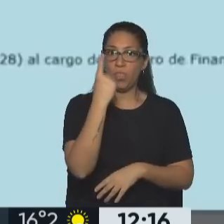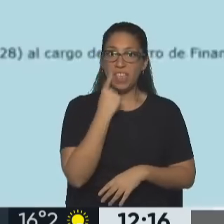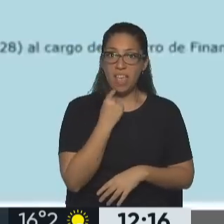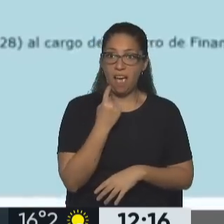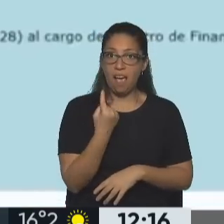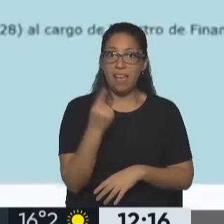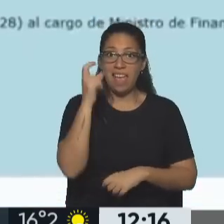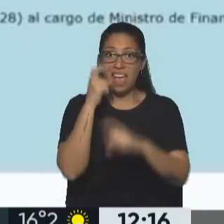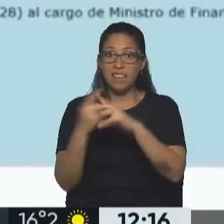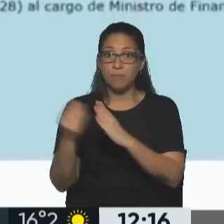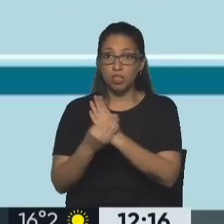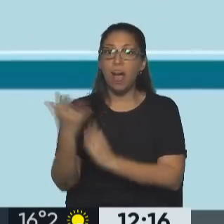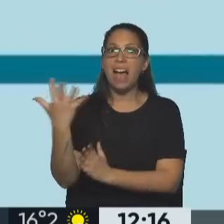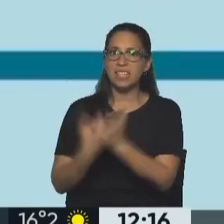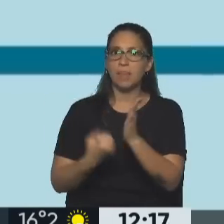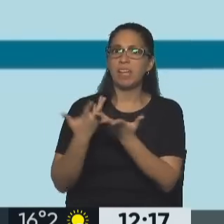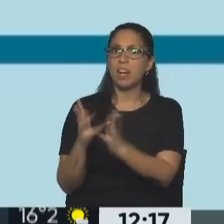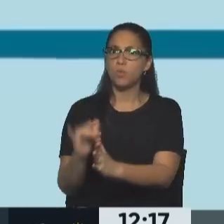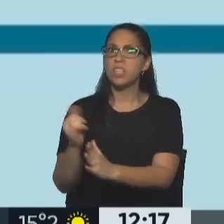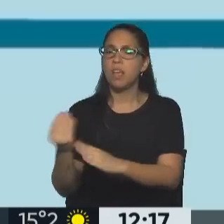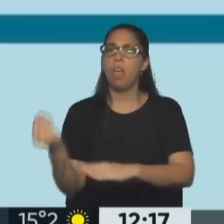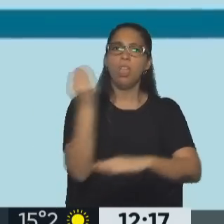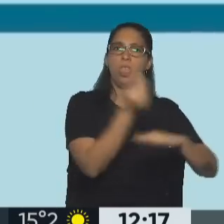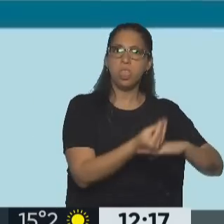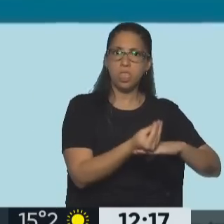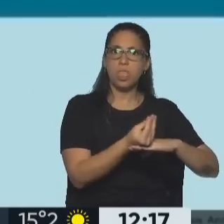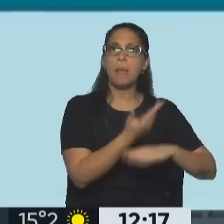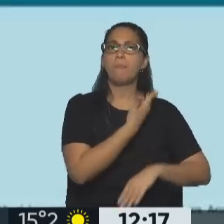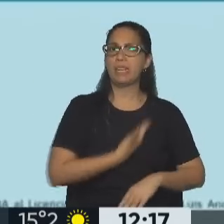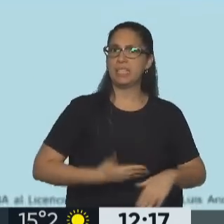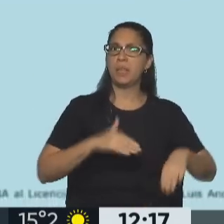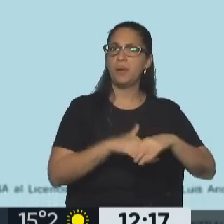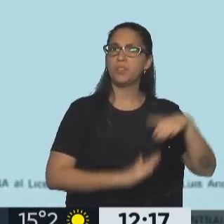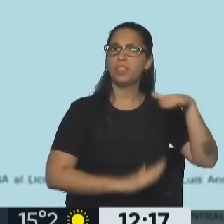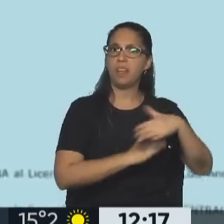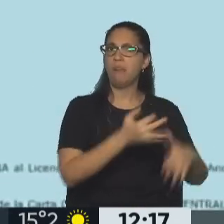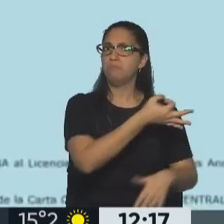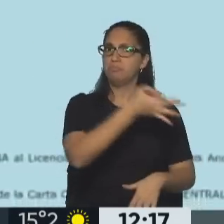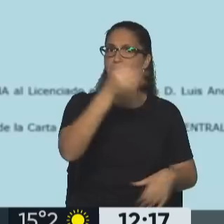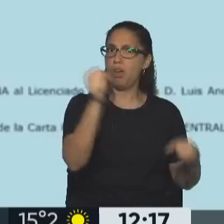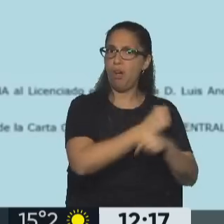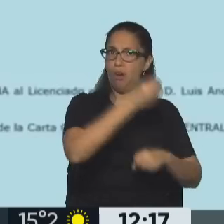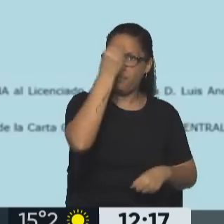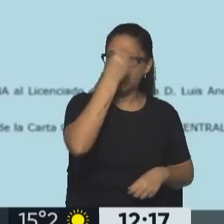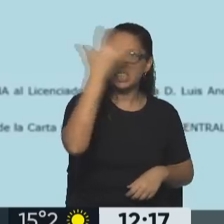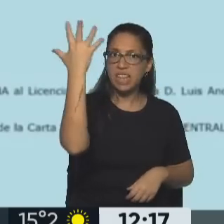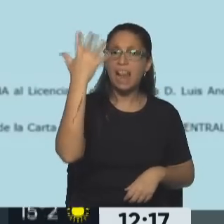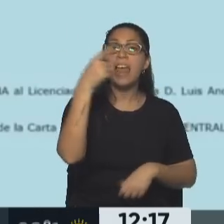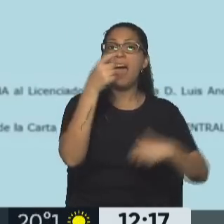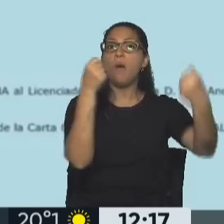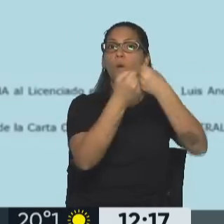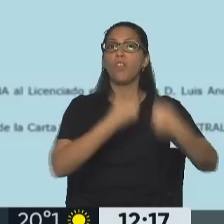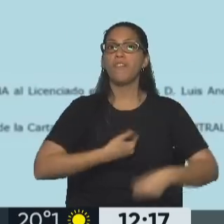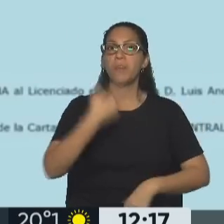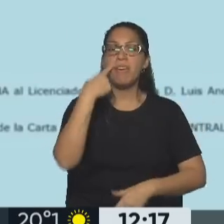ministro de Finanzas se le acepta la renuncia, se lo designa en comisión como presidente del Banco Central de la República Argentina y firma el acuerdo con el